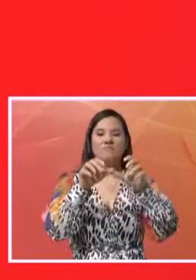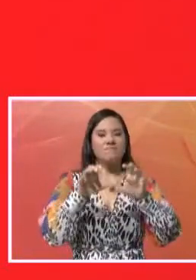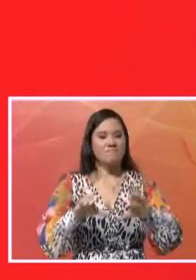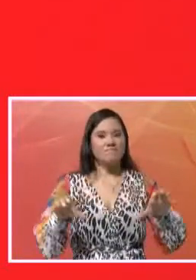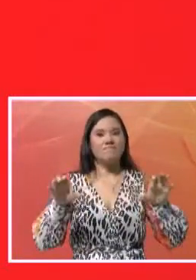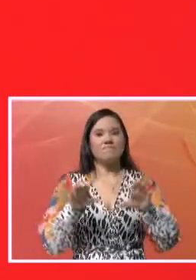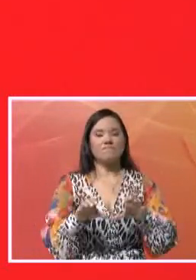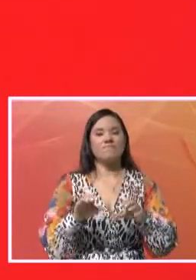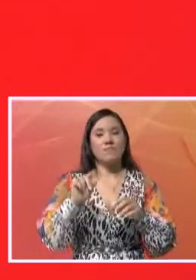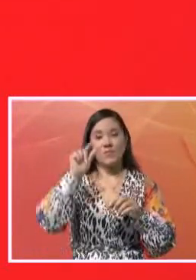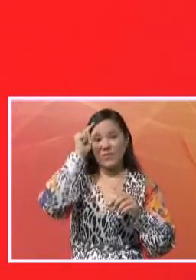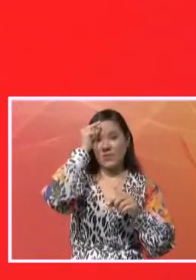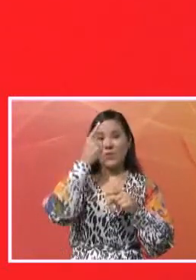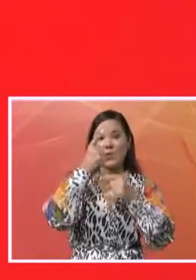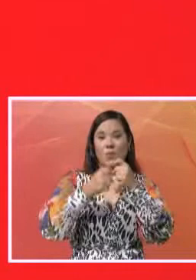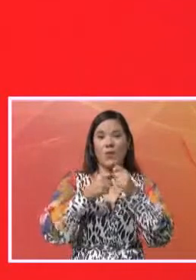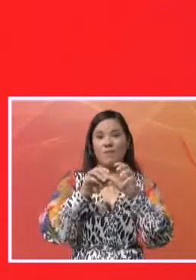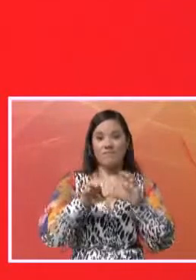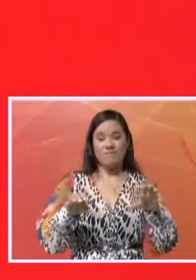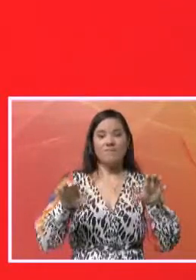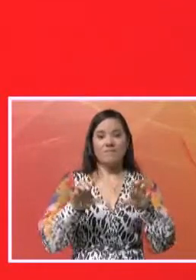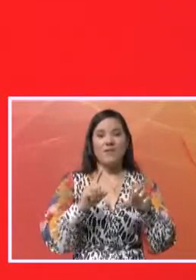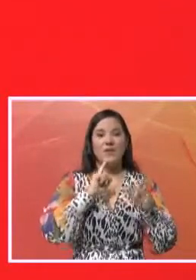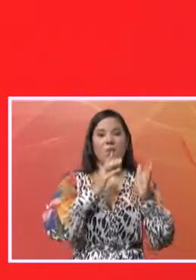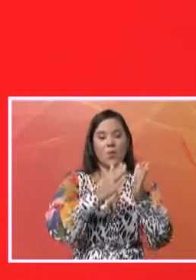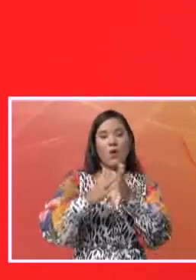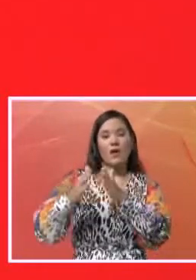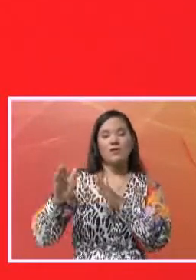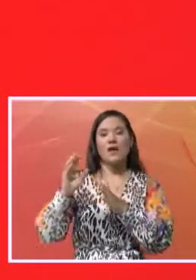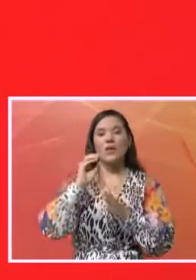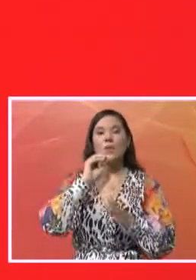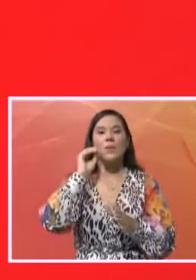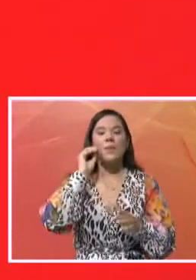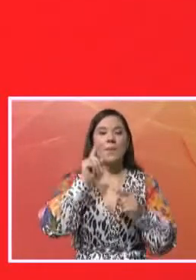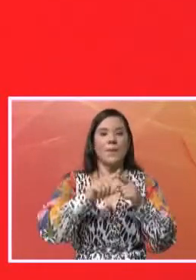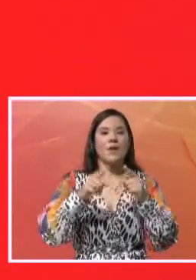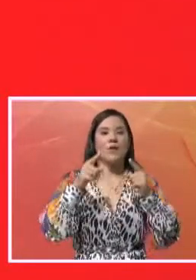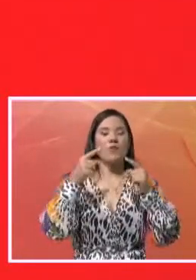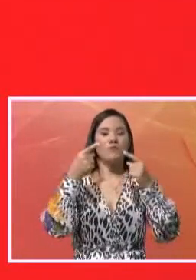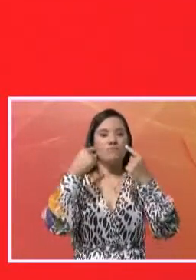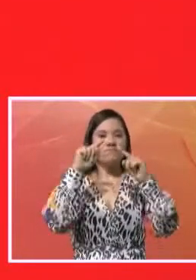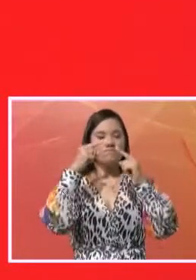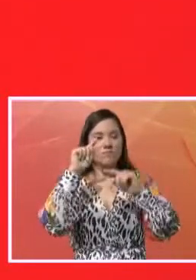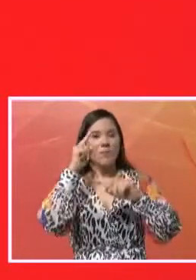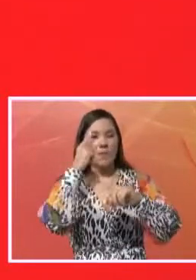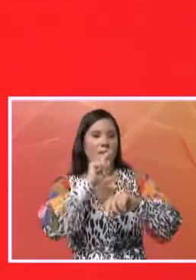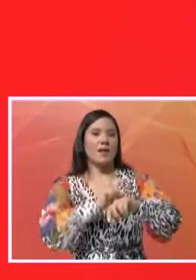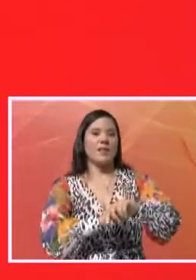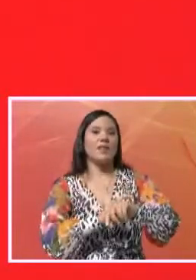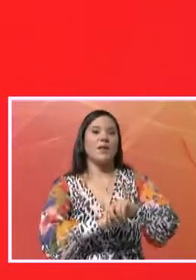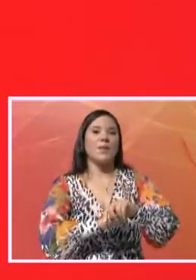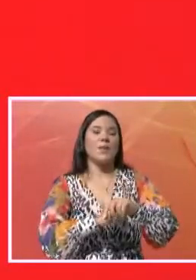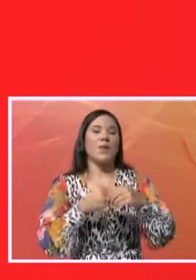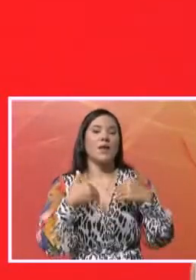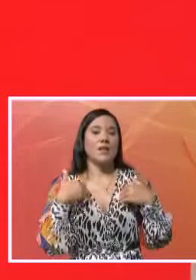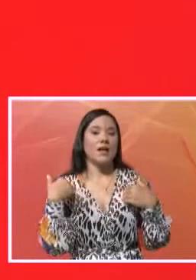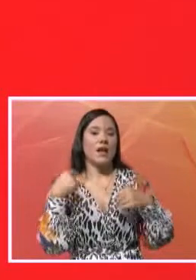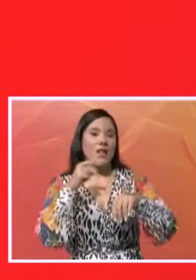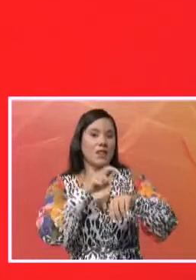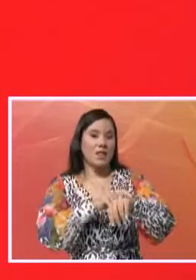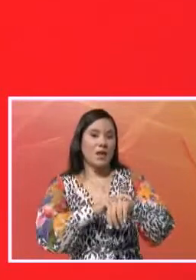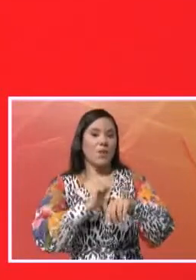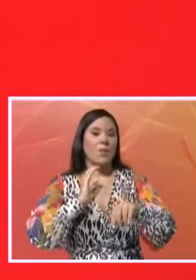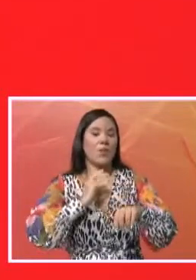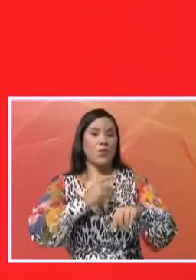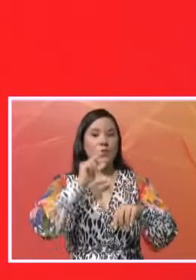de gestión como gobierno le hemos estado organizando la casa pero tratar de priorizar el tiempo para tener primero un tiempo en nuestro